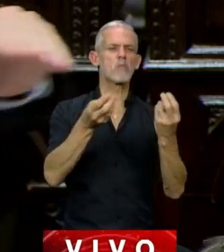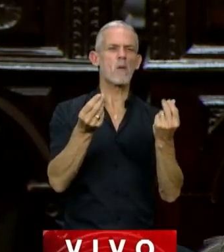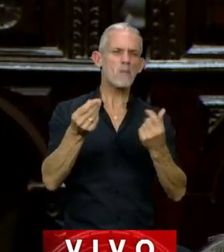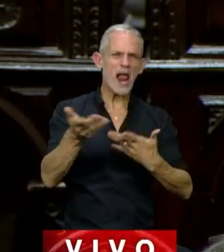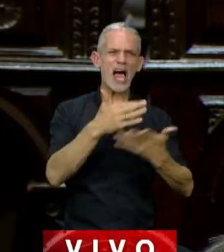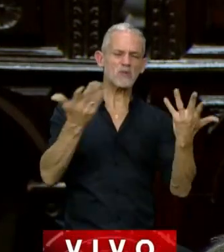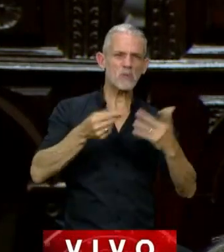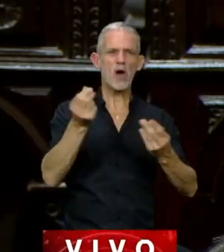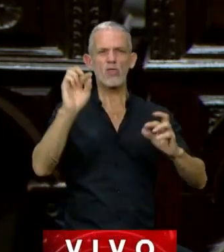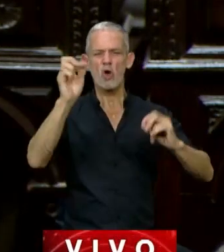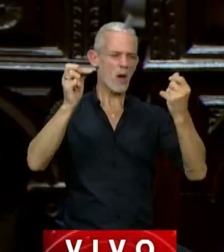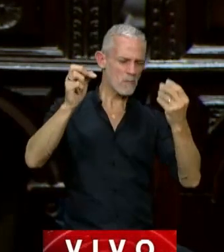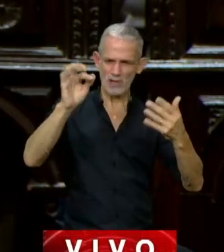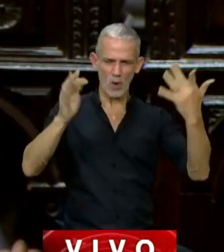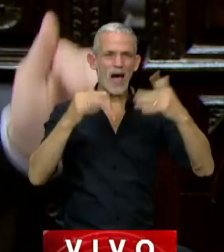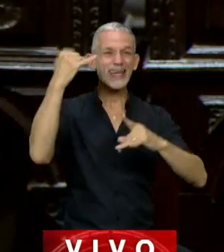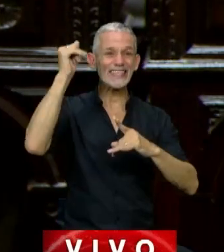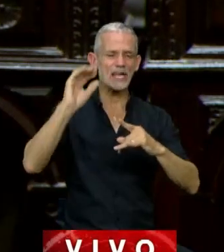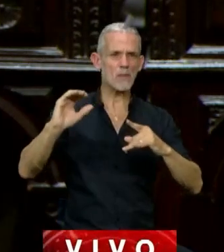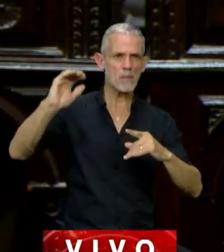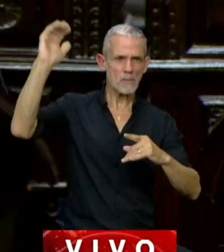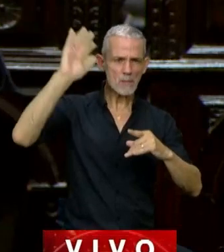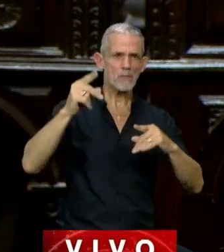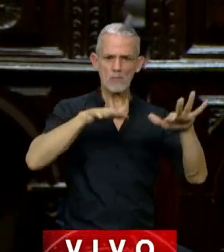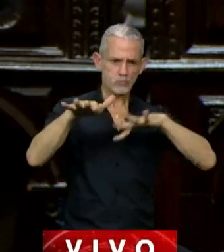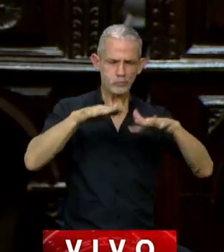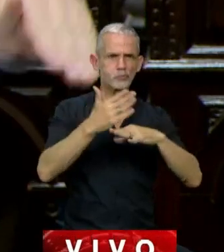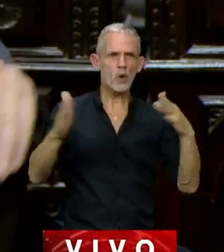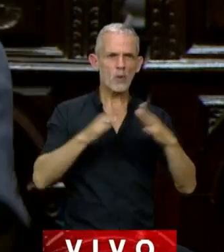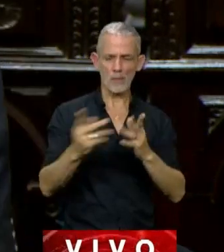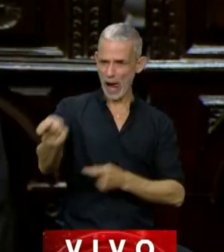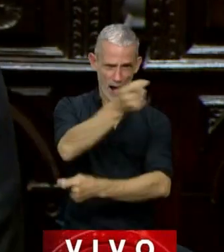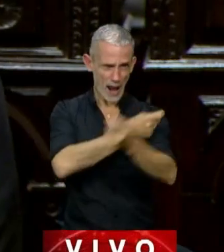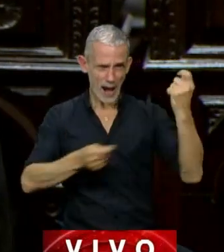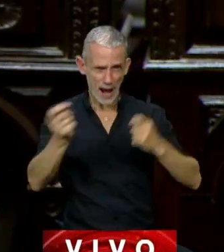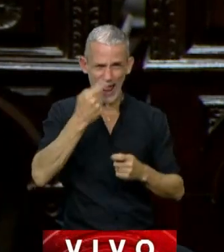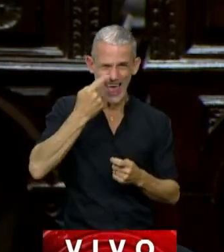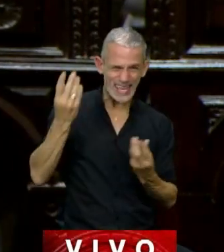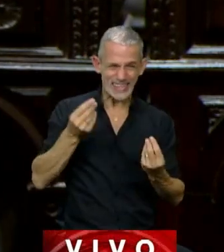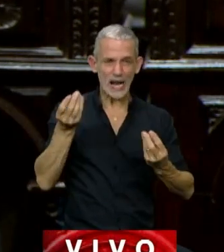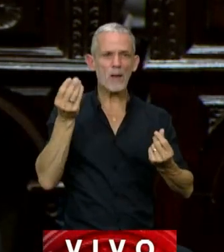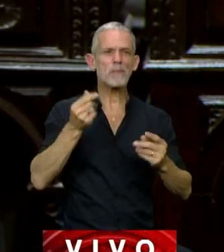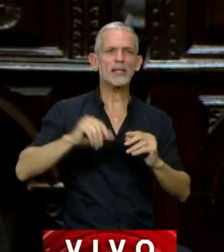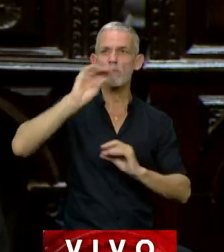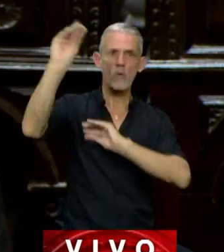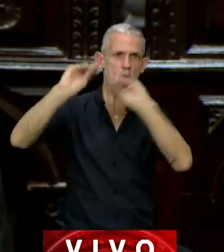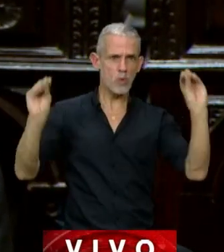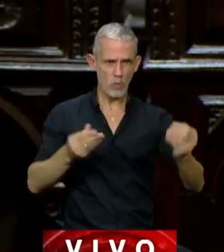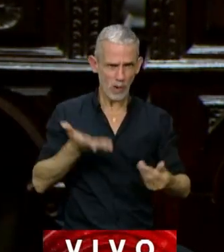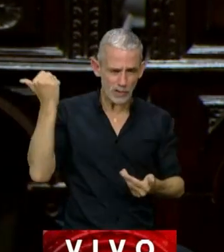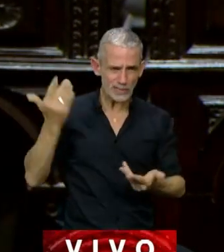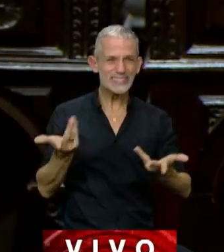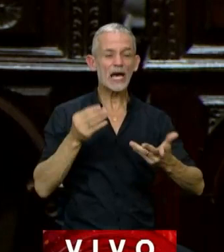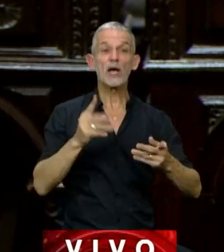capitales, planchando el tipo de cambio, subiendo la tasa de interés, generaron las condiciones para la timba financiera de los capitales golondrina